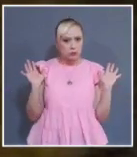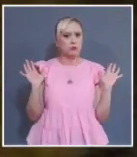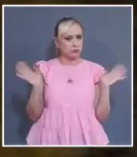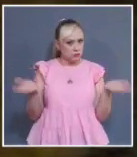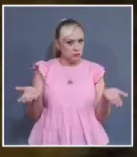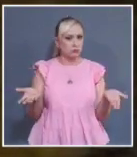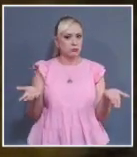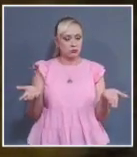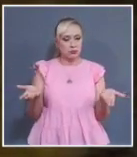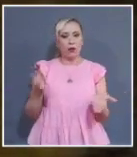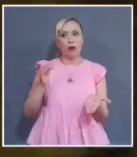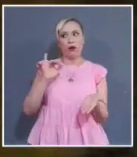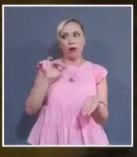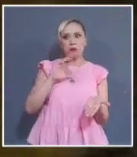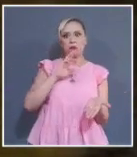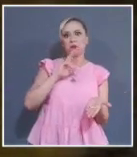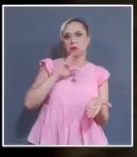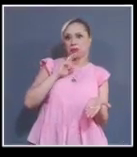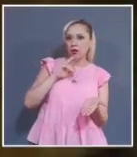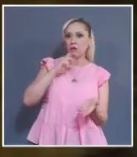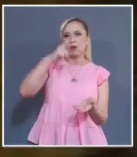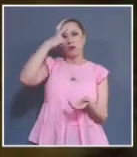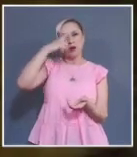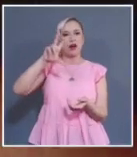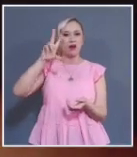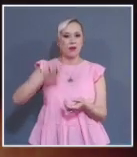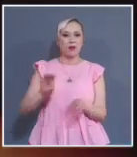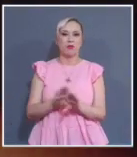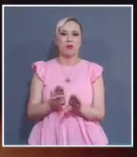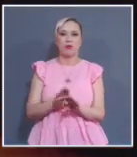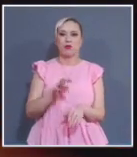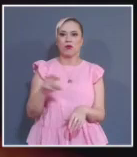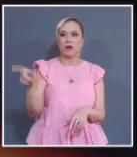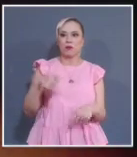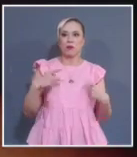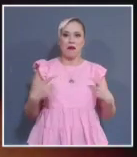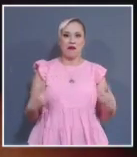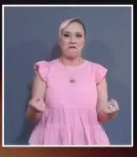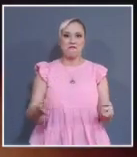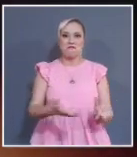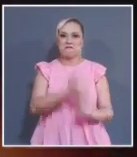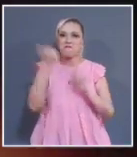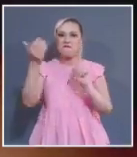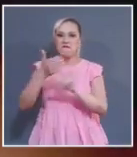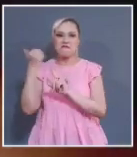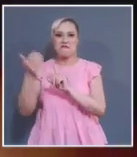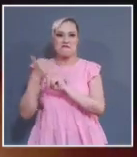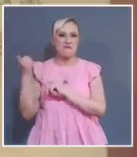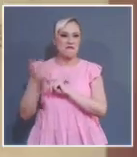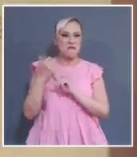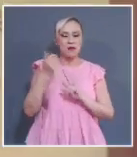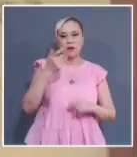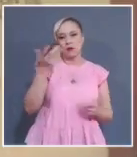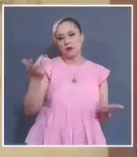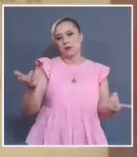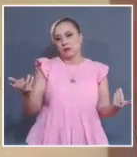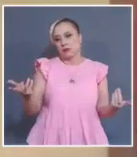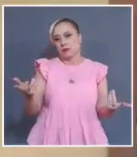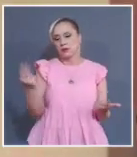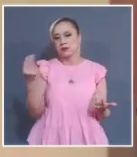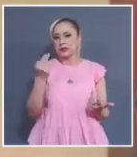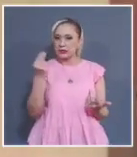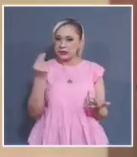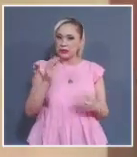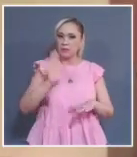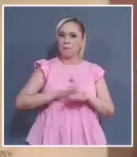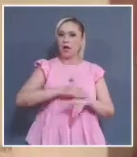trabajo sexual en la Ciudad de México, sigue pendiente incluir esta labor en el marco normativo local para facilitar la expedición